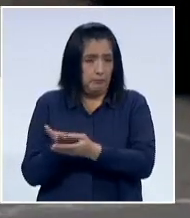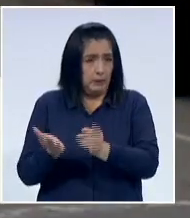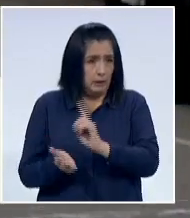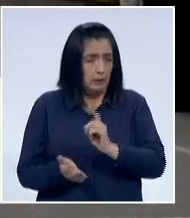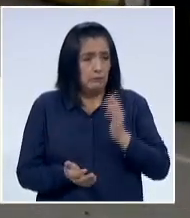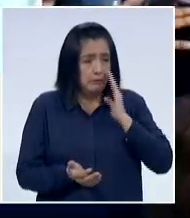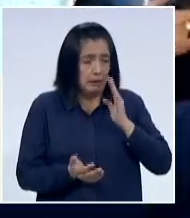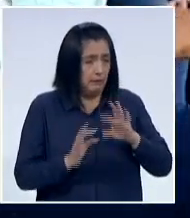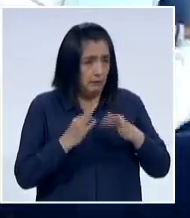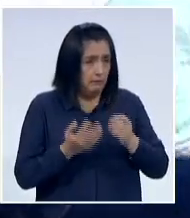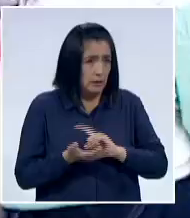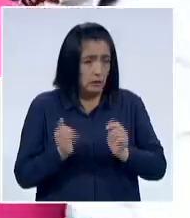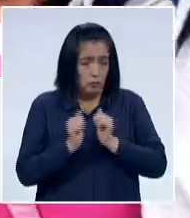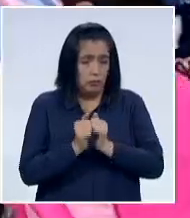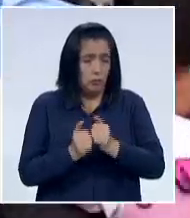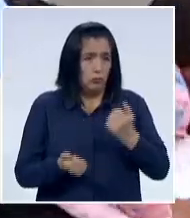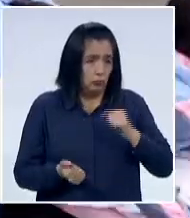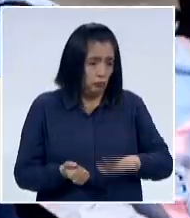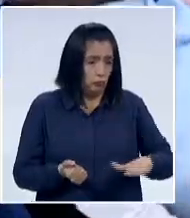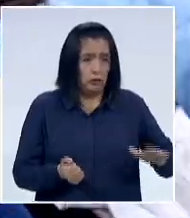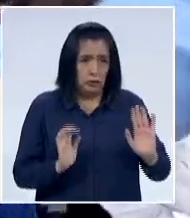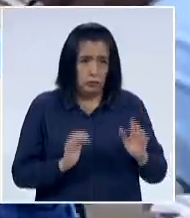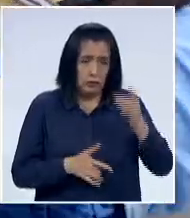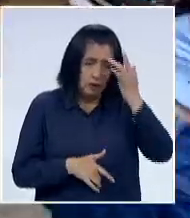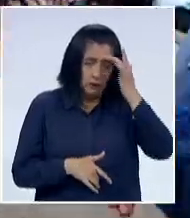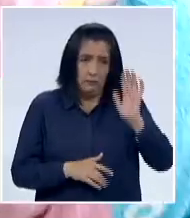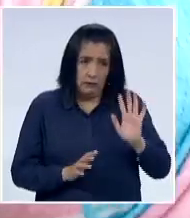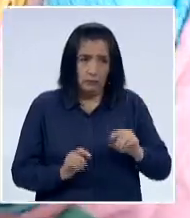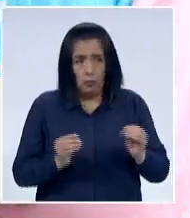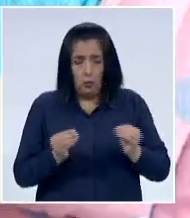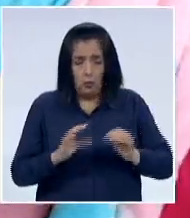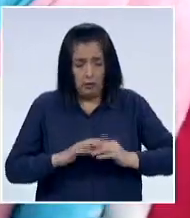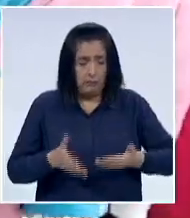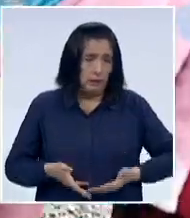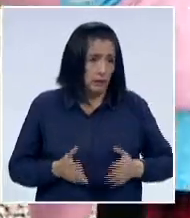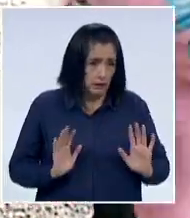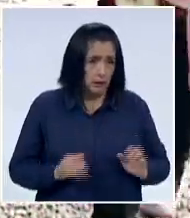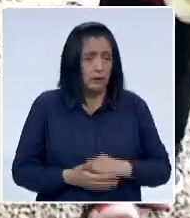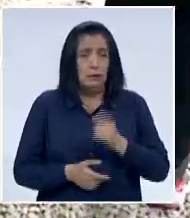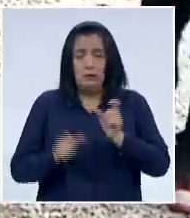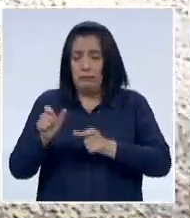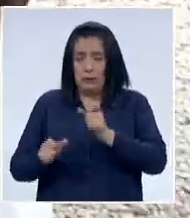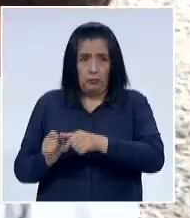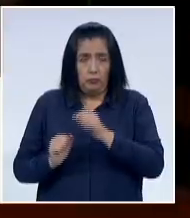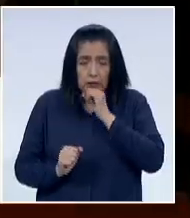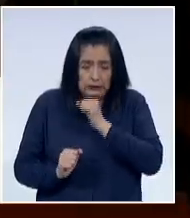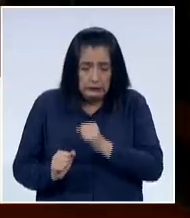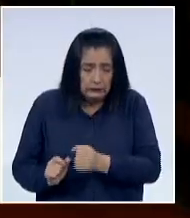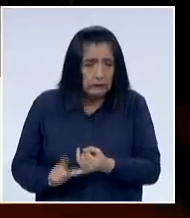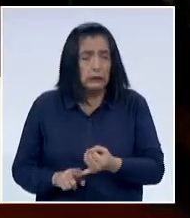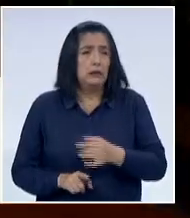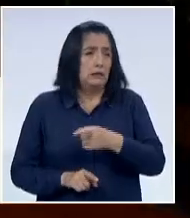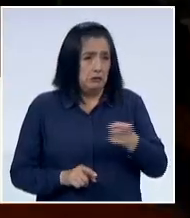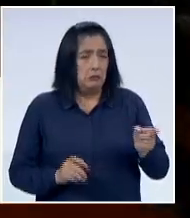de familia acompañada de sus pequeños, enfermos y embarazadas, así como personas de la tercera edad.